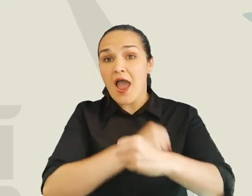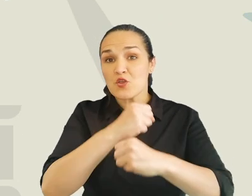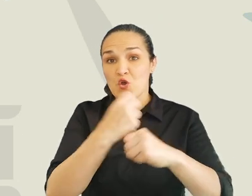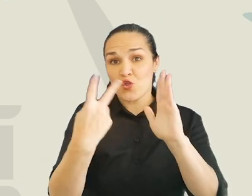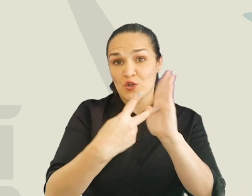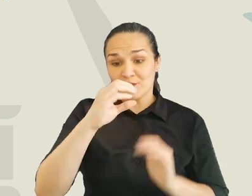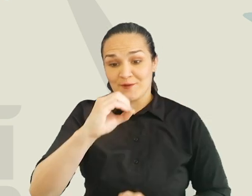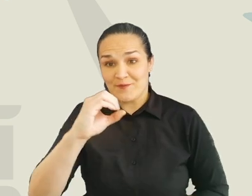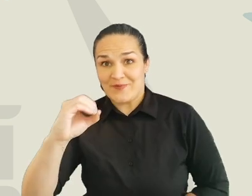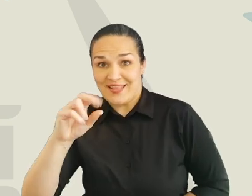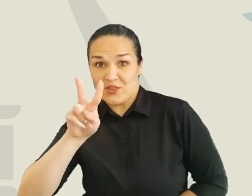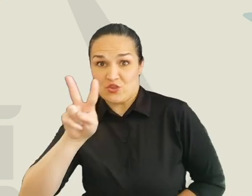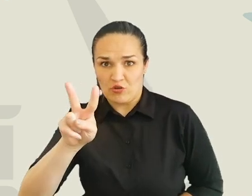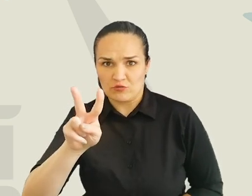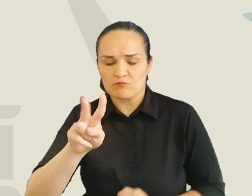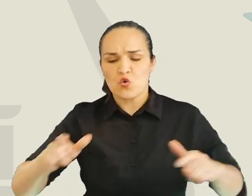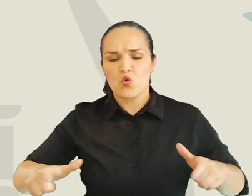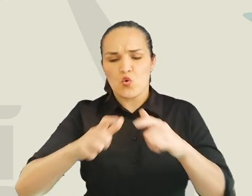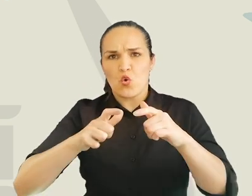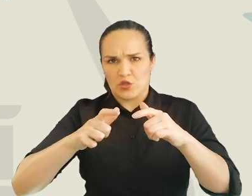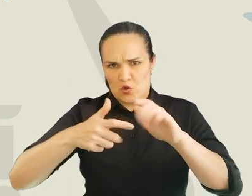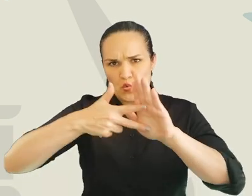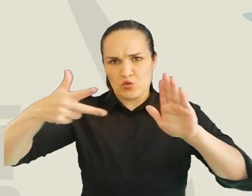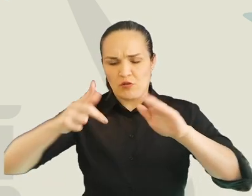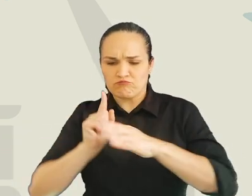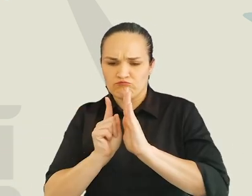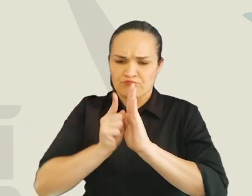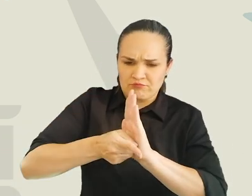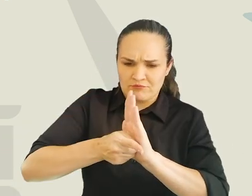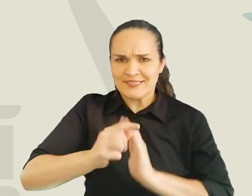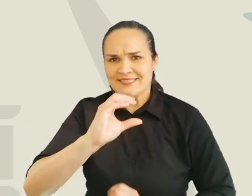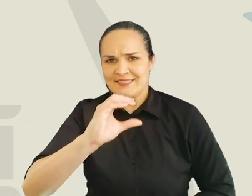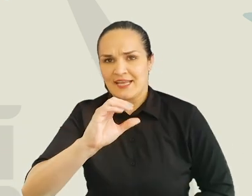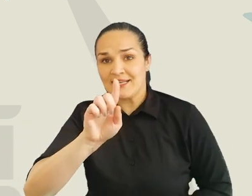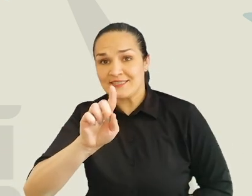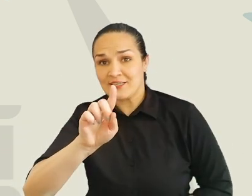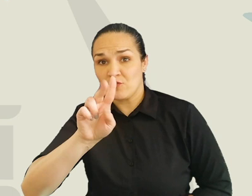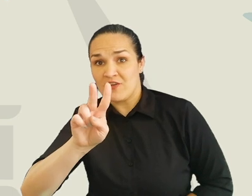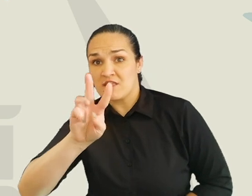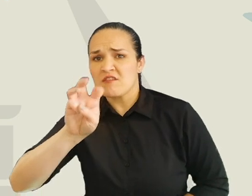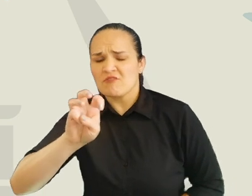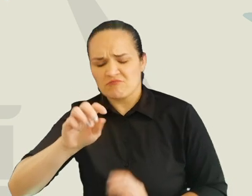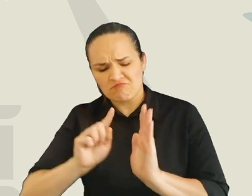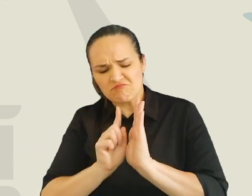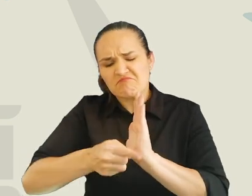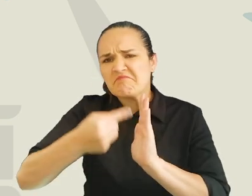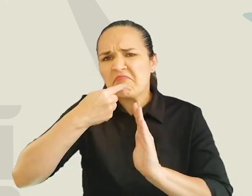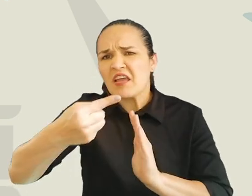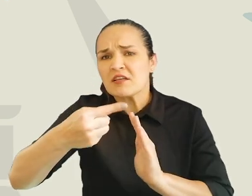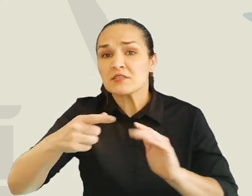En el año 2002, mediante la sentencia C-128